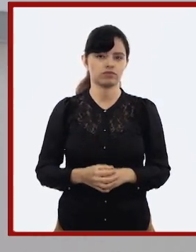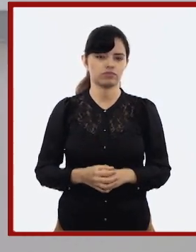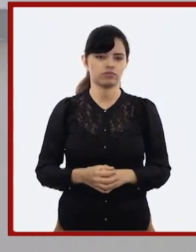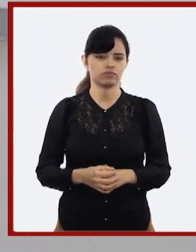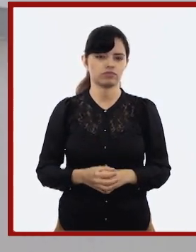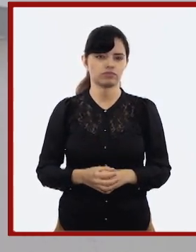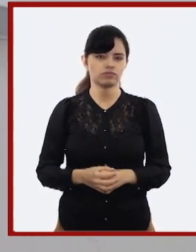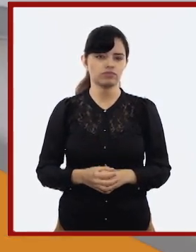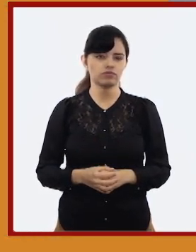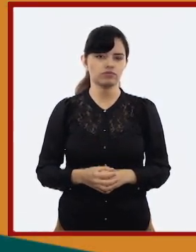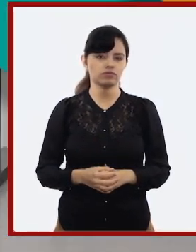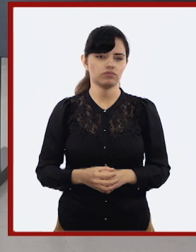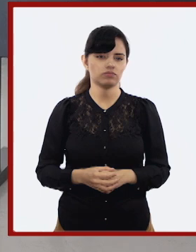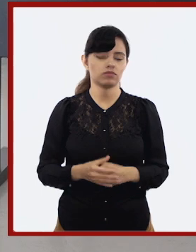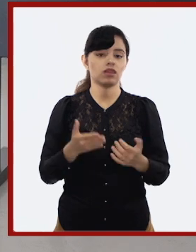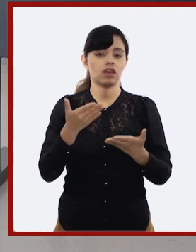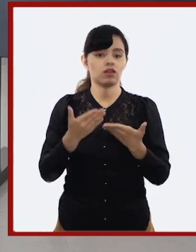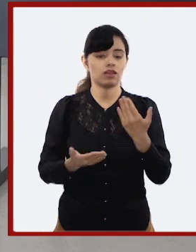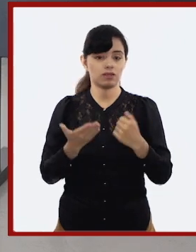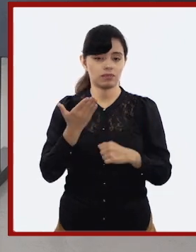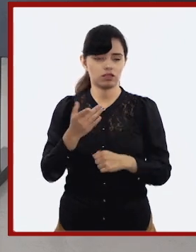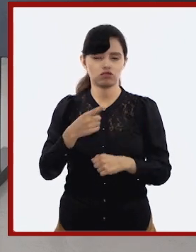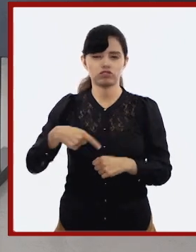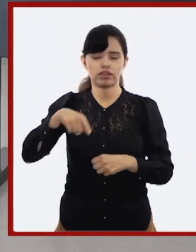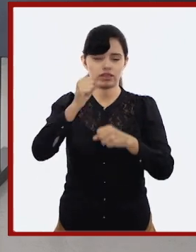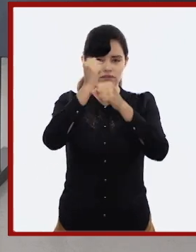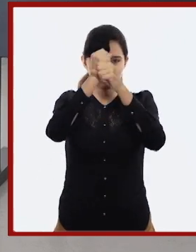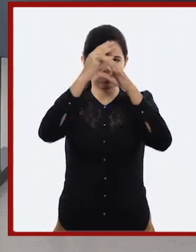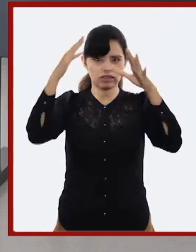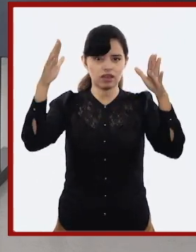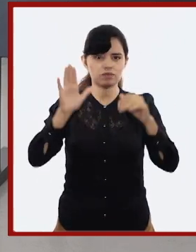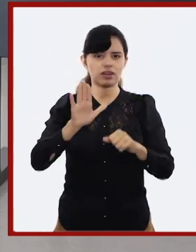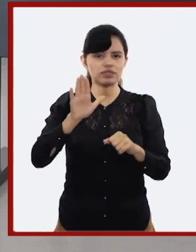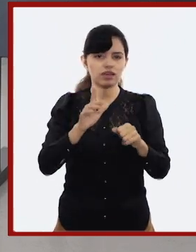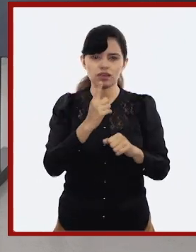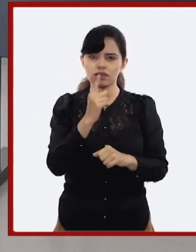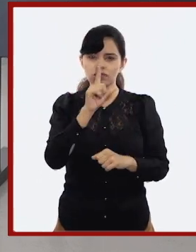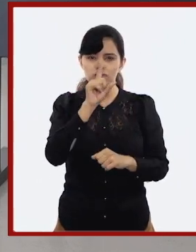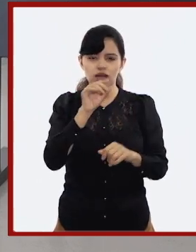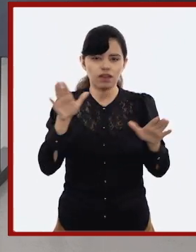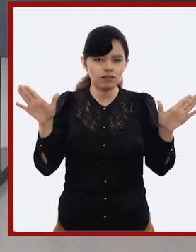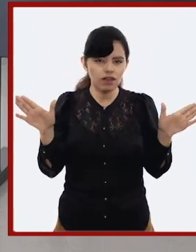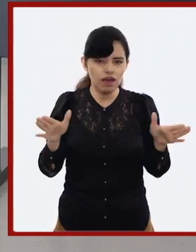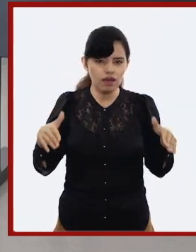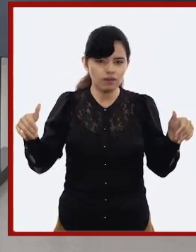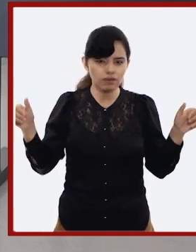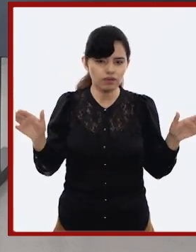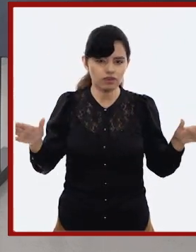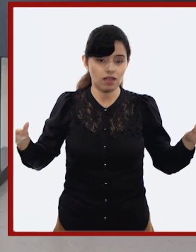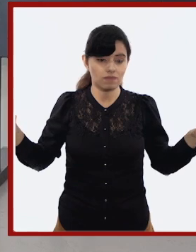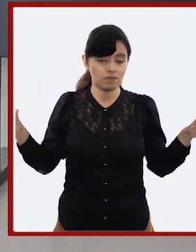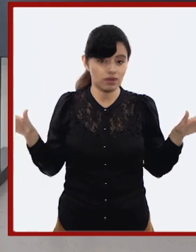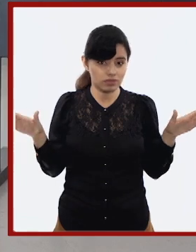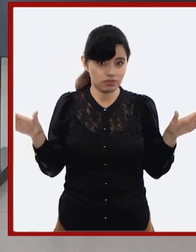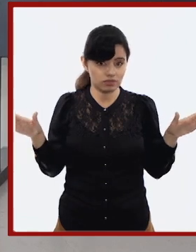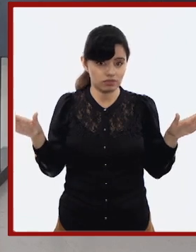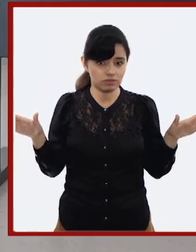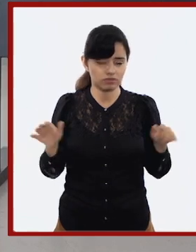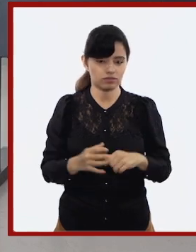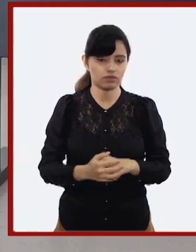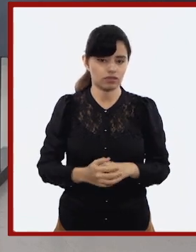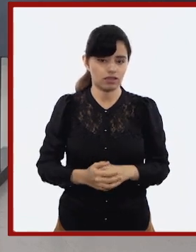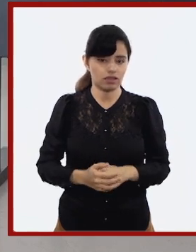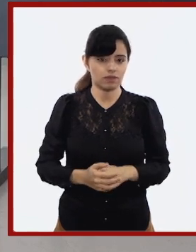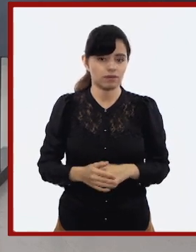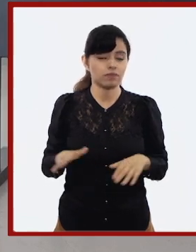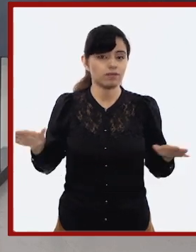Ahora, vamos a pedirles que se imaginen que son unas aves. Van a colocar brazos laterales. Cuando pongan brazos laterales